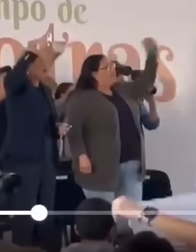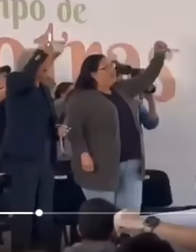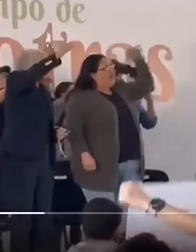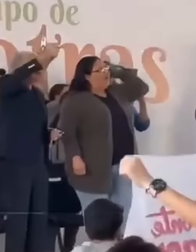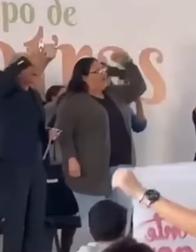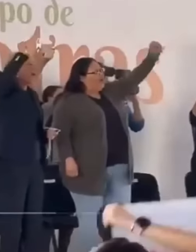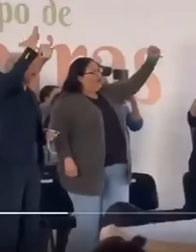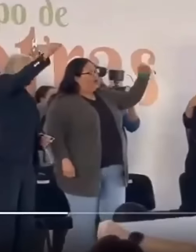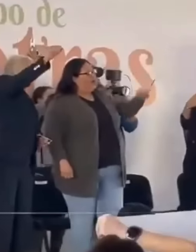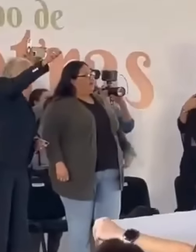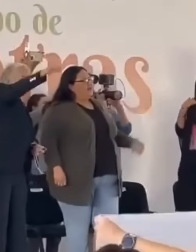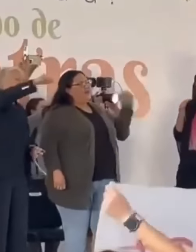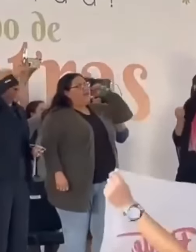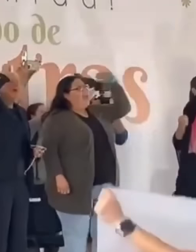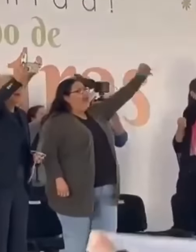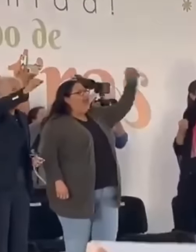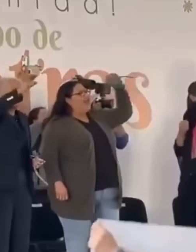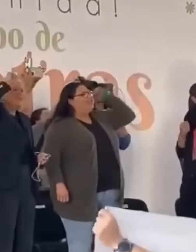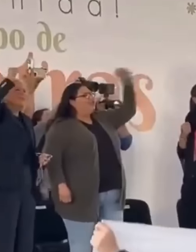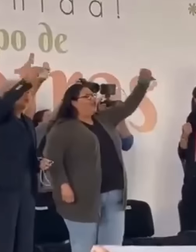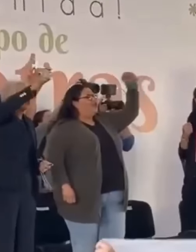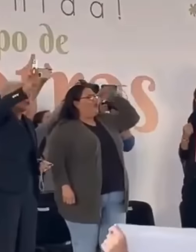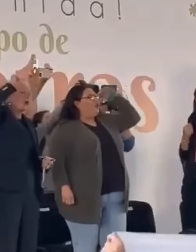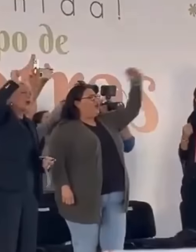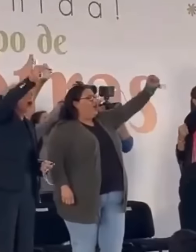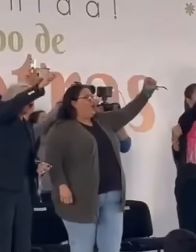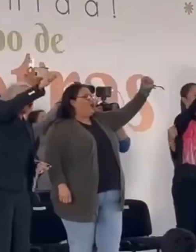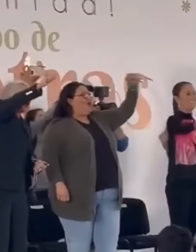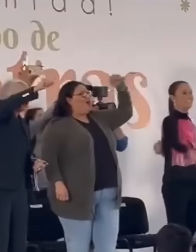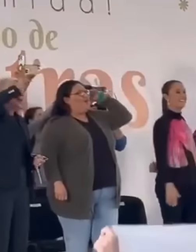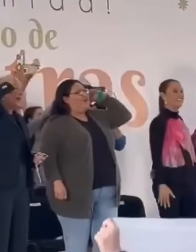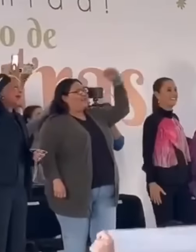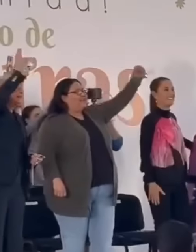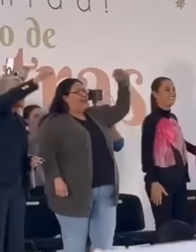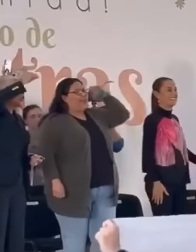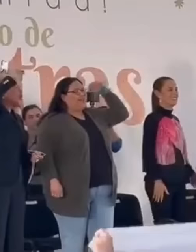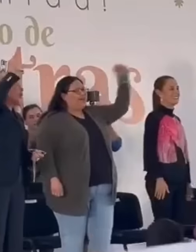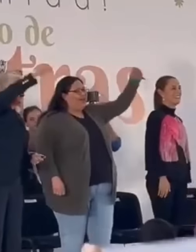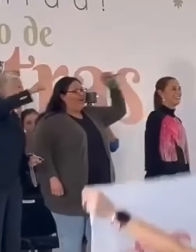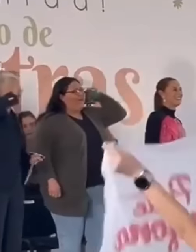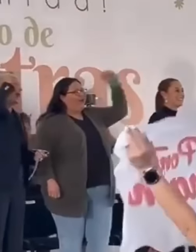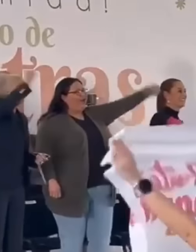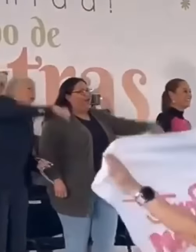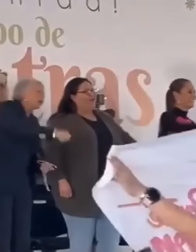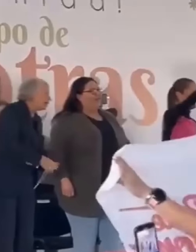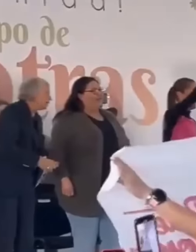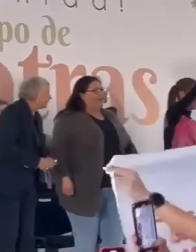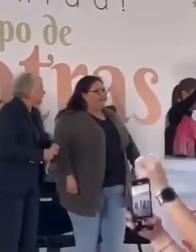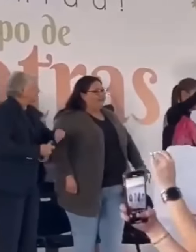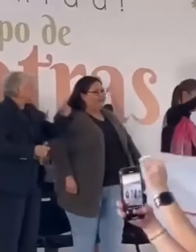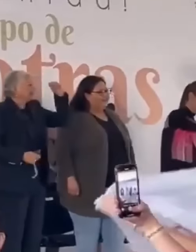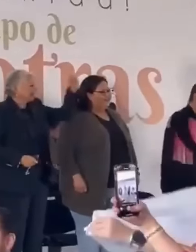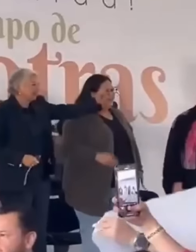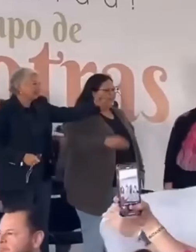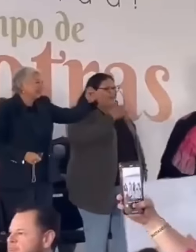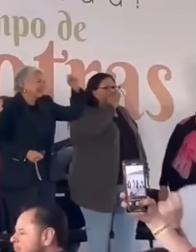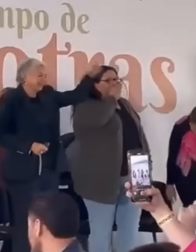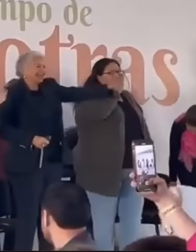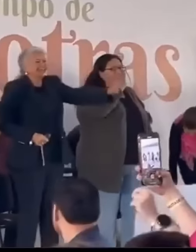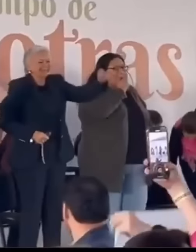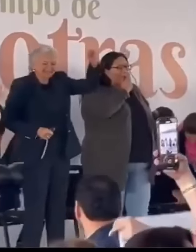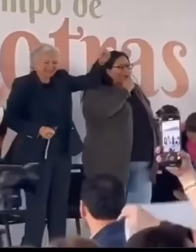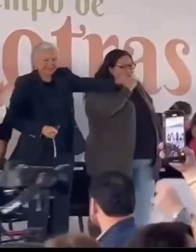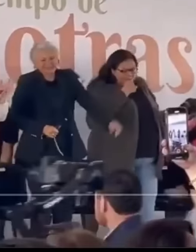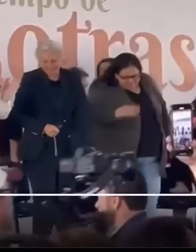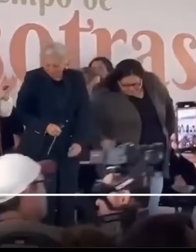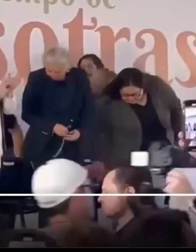de gobierno está indicando que se va a llevar hasta sus últimas consecuencias independientemente de quién esté